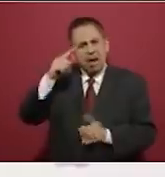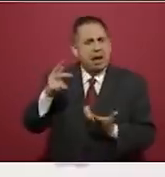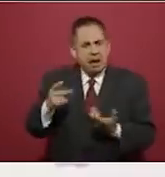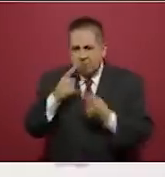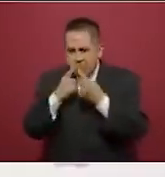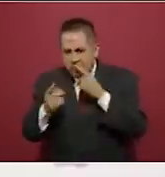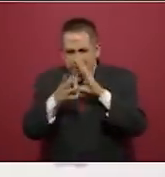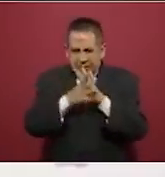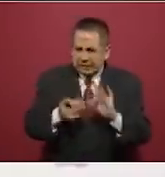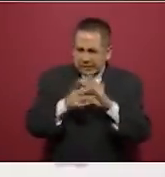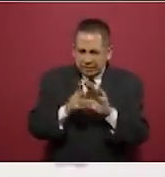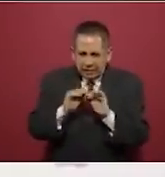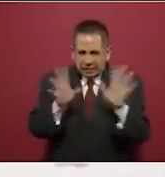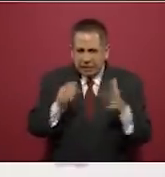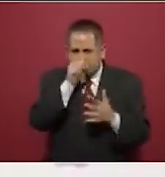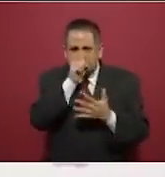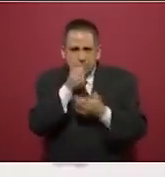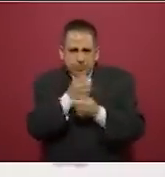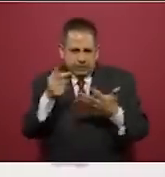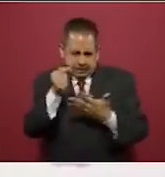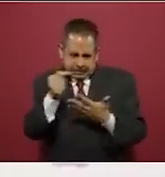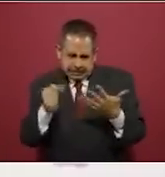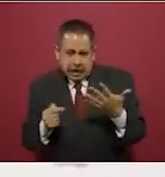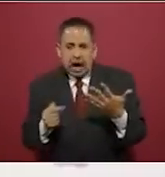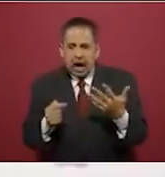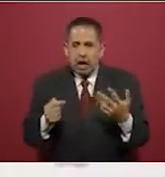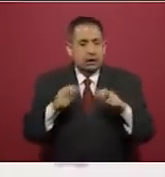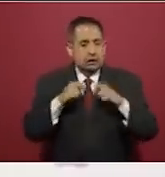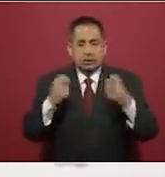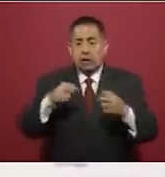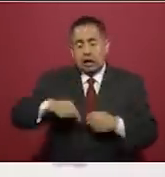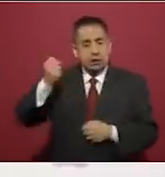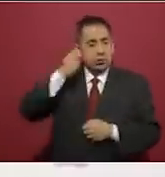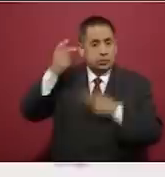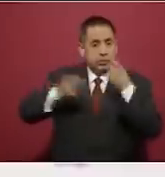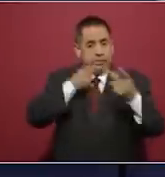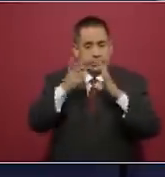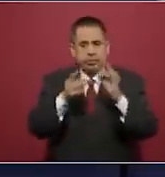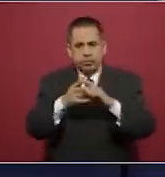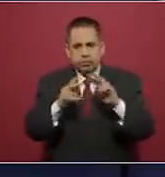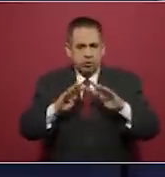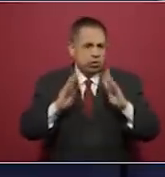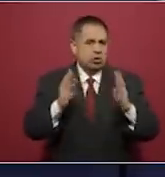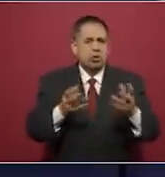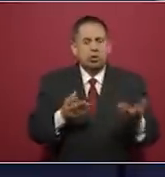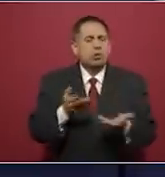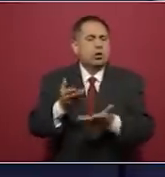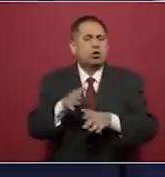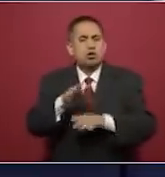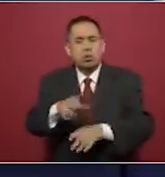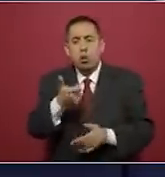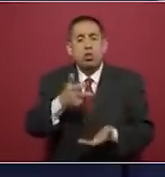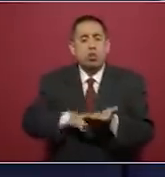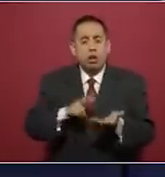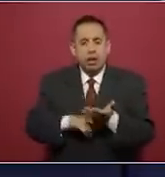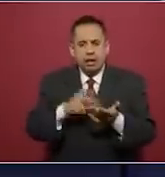detallado análisis de la información presentada aquí en estas conferencias de prensa sobre todo sobre los precios